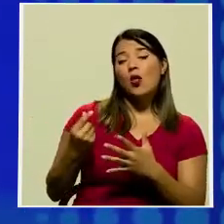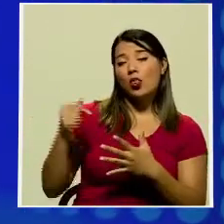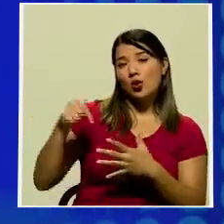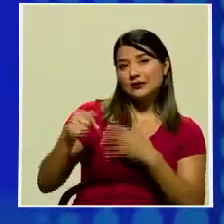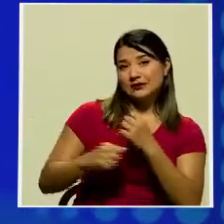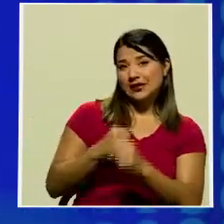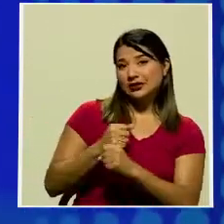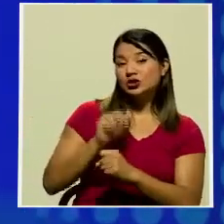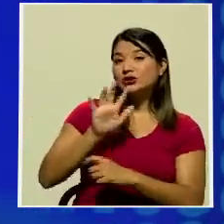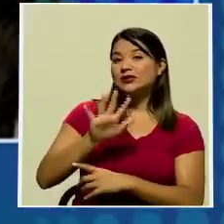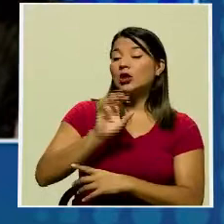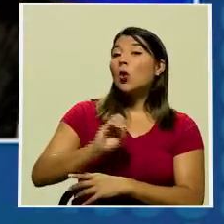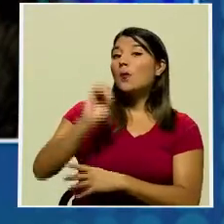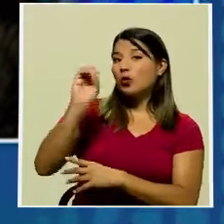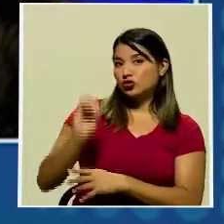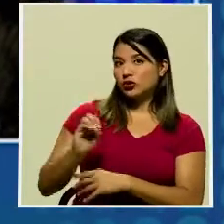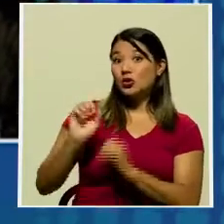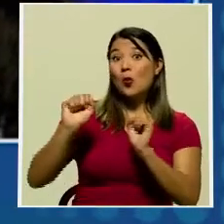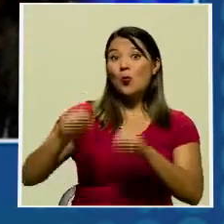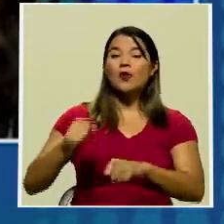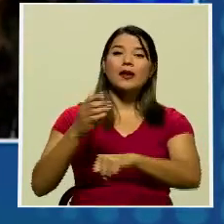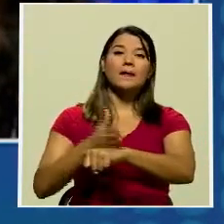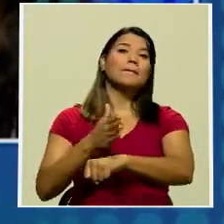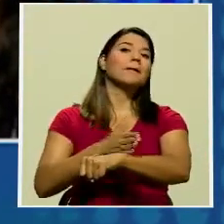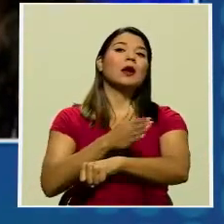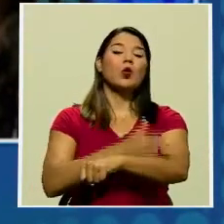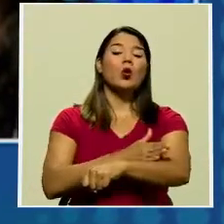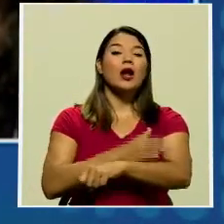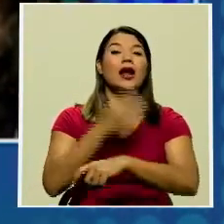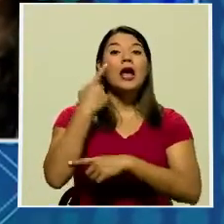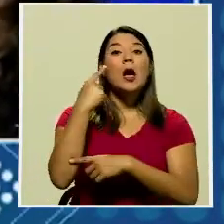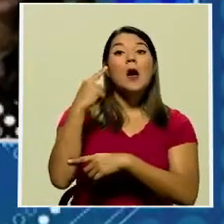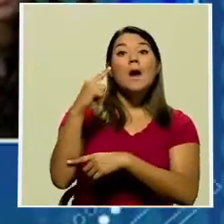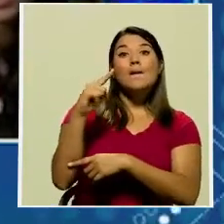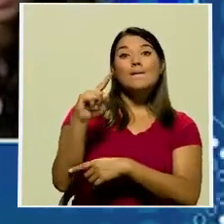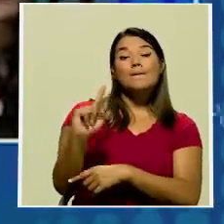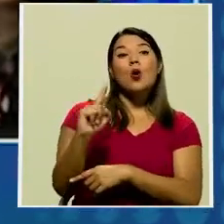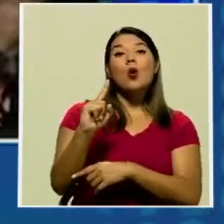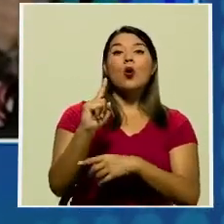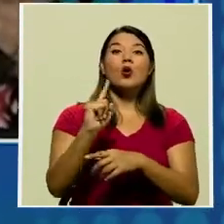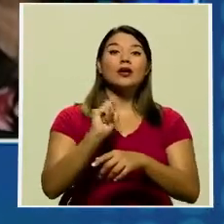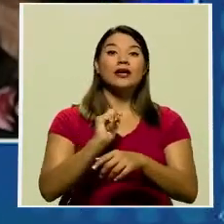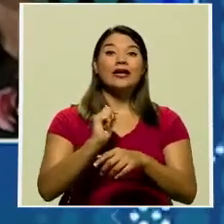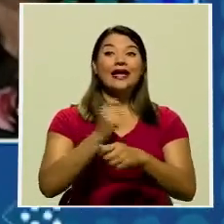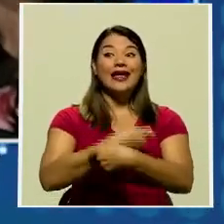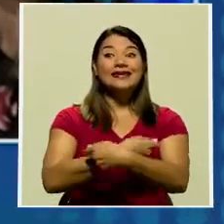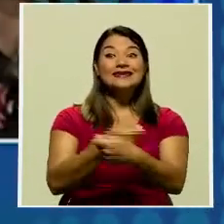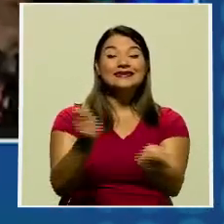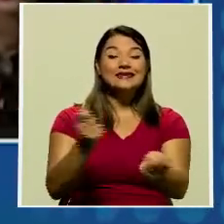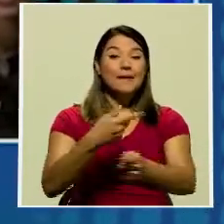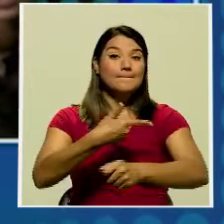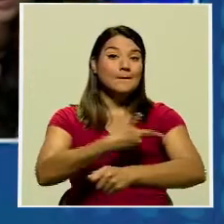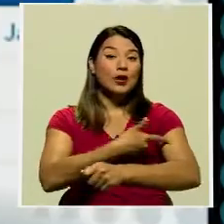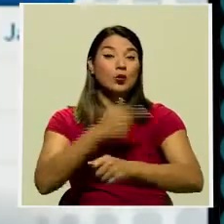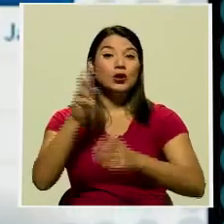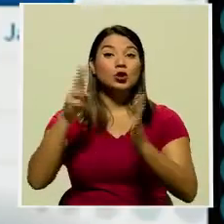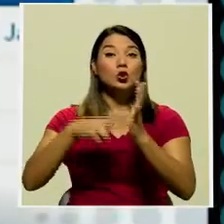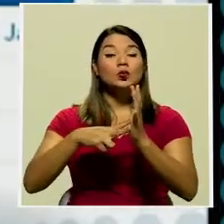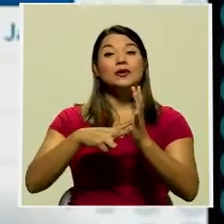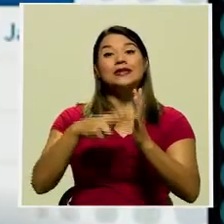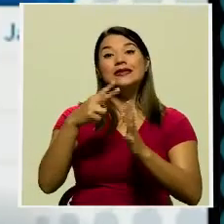Las cifras mejorarán gracias a las expectativas para la colocación de las vacunas contra la COVID-19 y los planes de